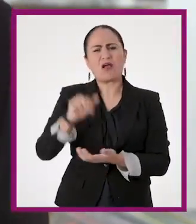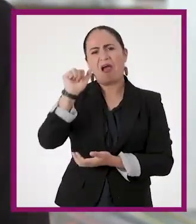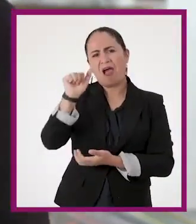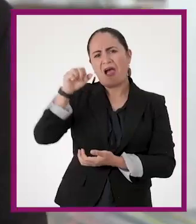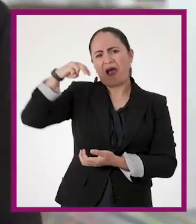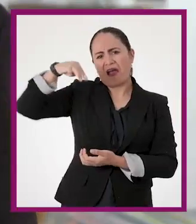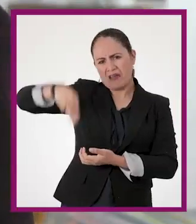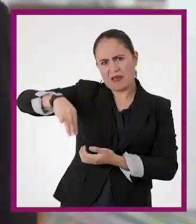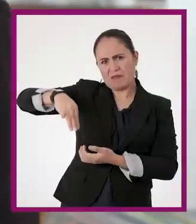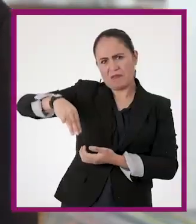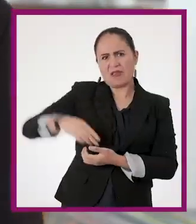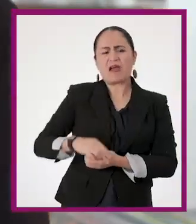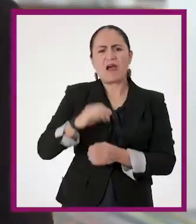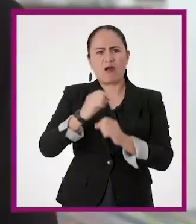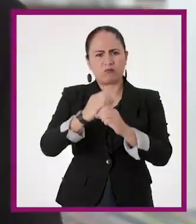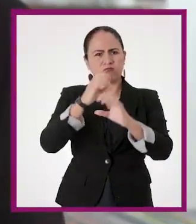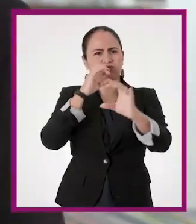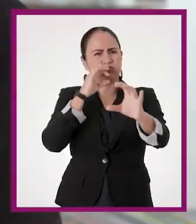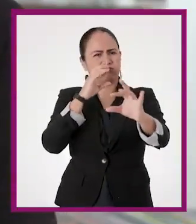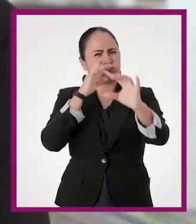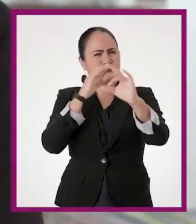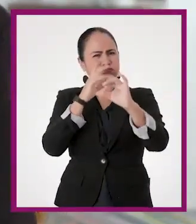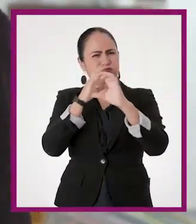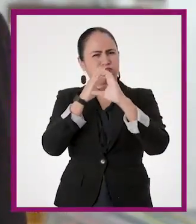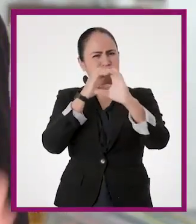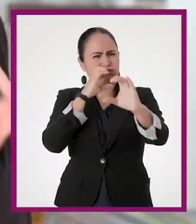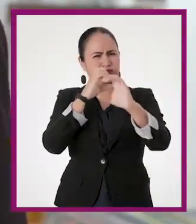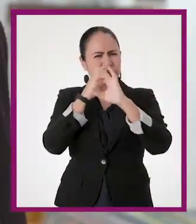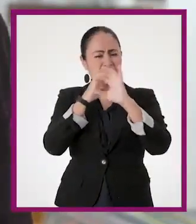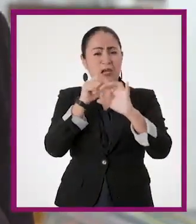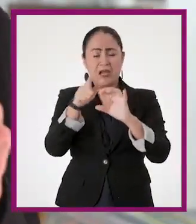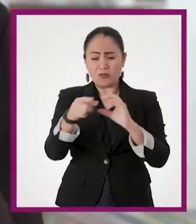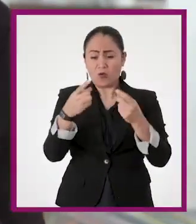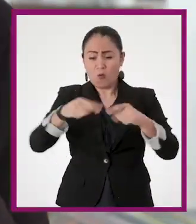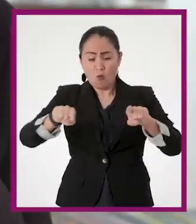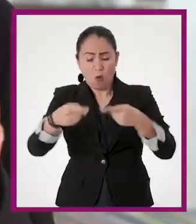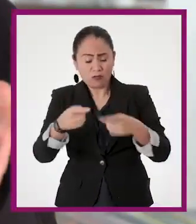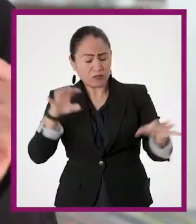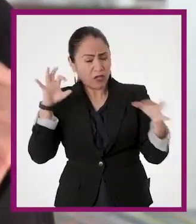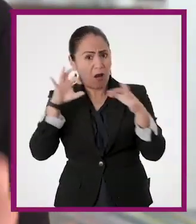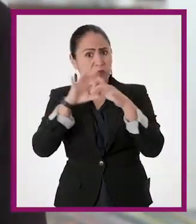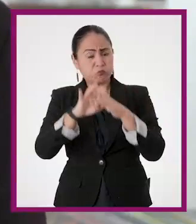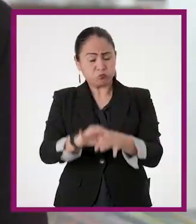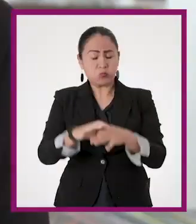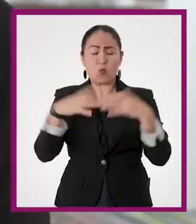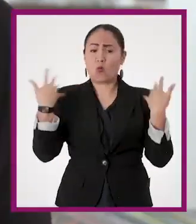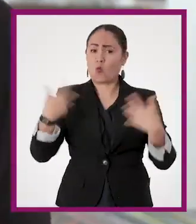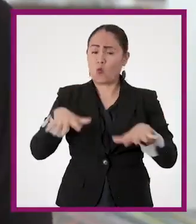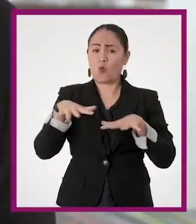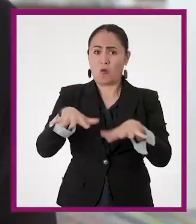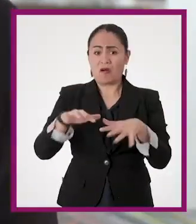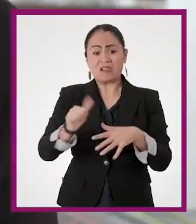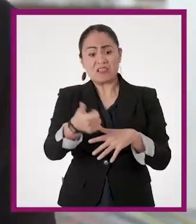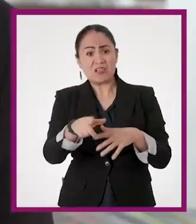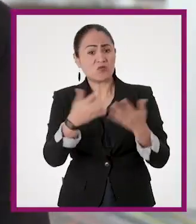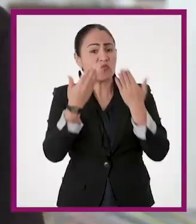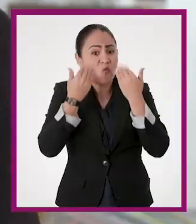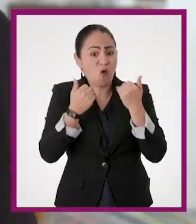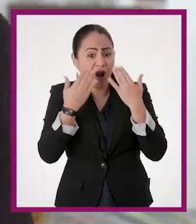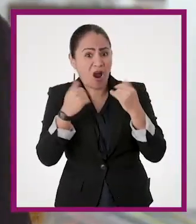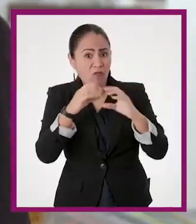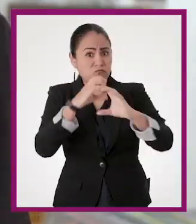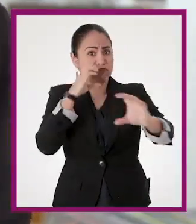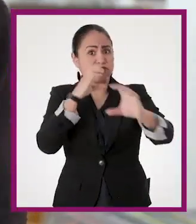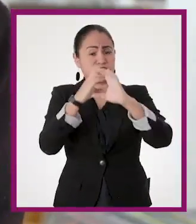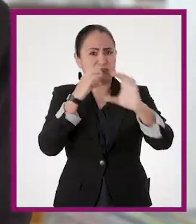por AM y demás, la trompeta le da una claridad y una comprensión a la música que no se podía tener si no tenía ese tipo de agudos